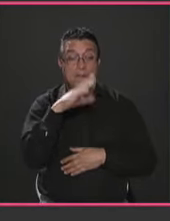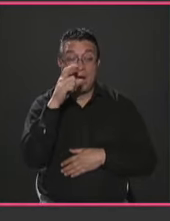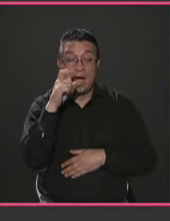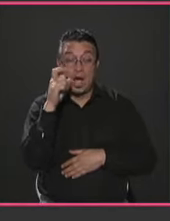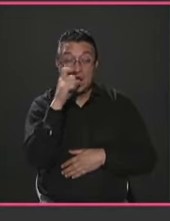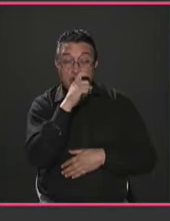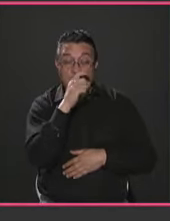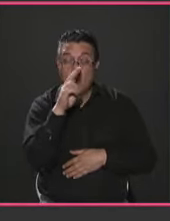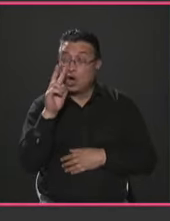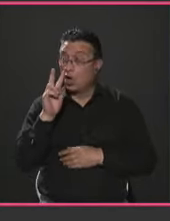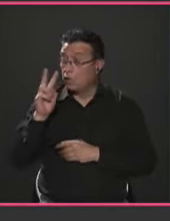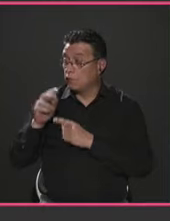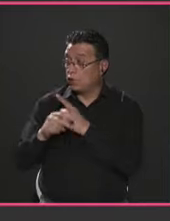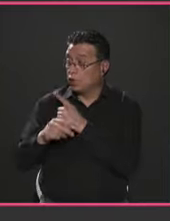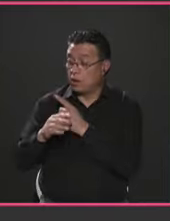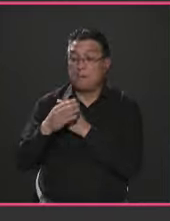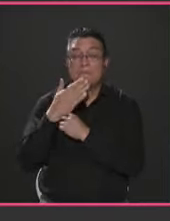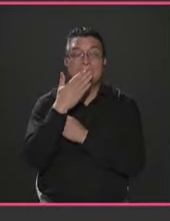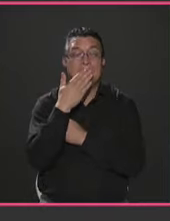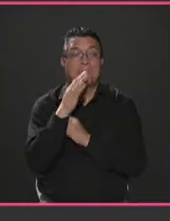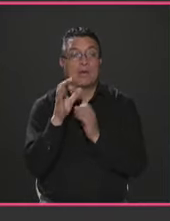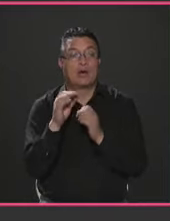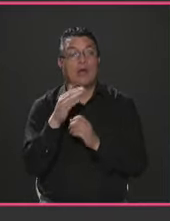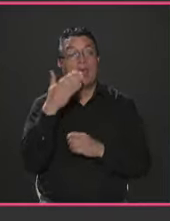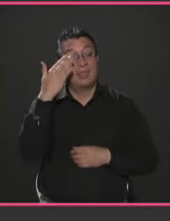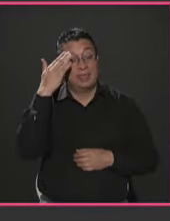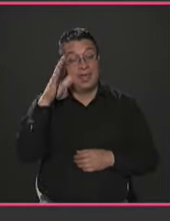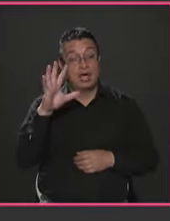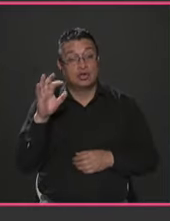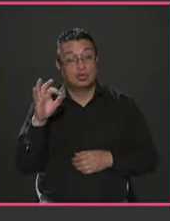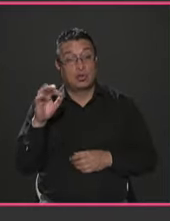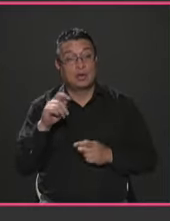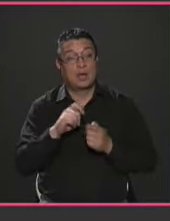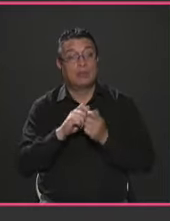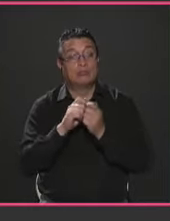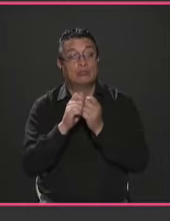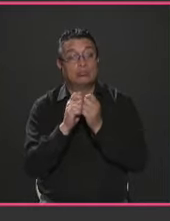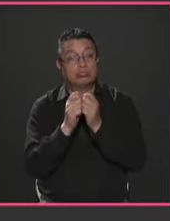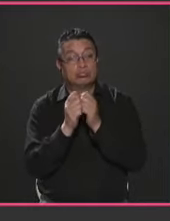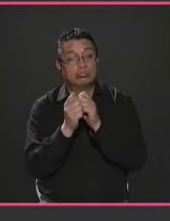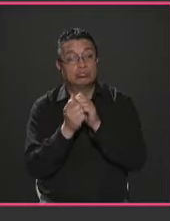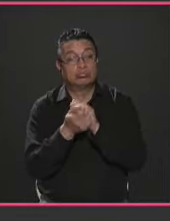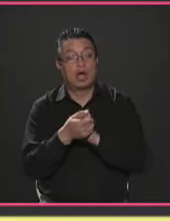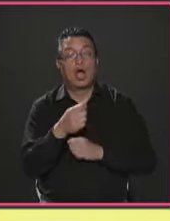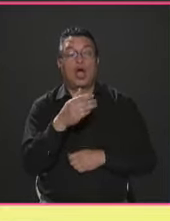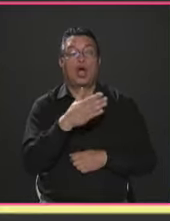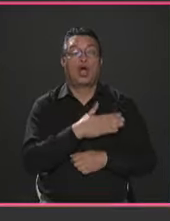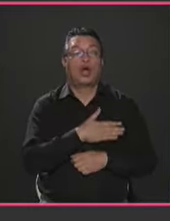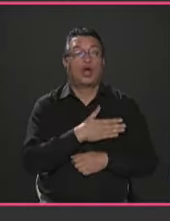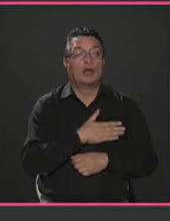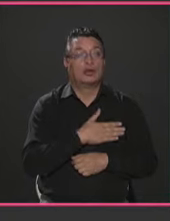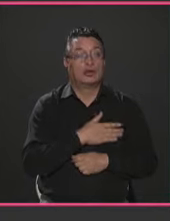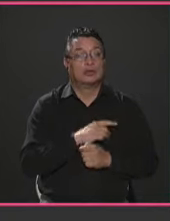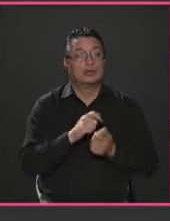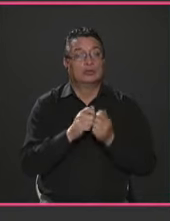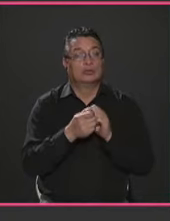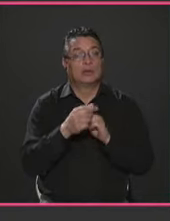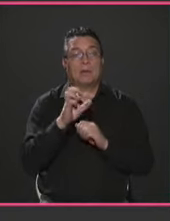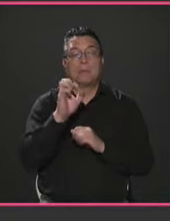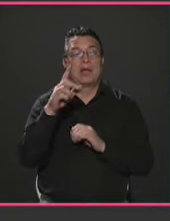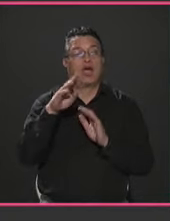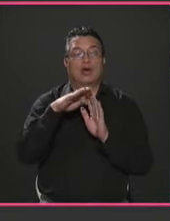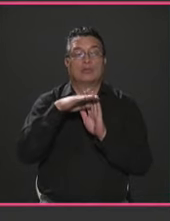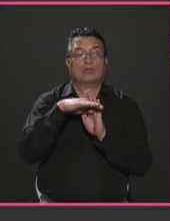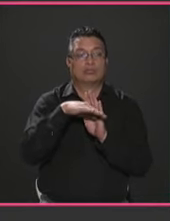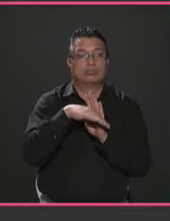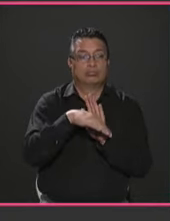función del corazón y luego para el día 50 algo ocurrió y el corazón empezó a empeorar y